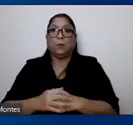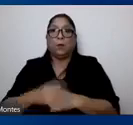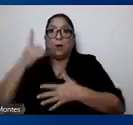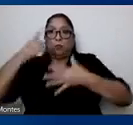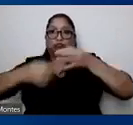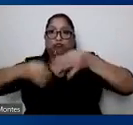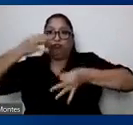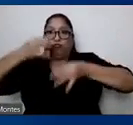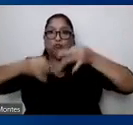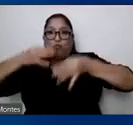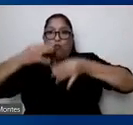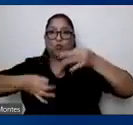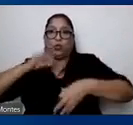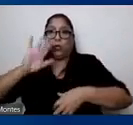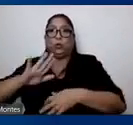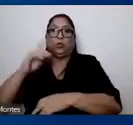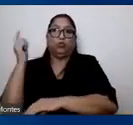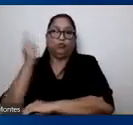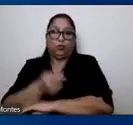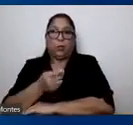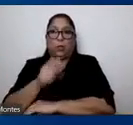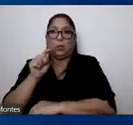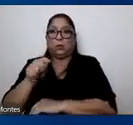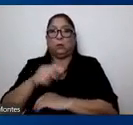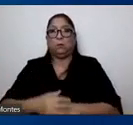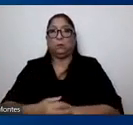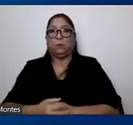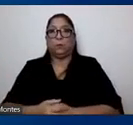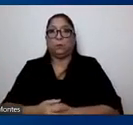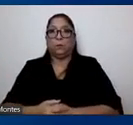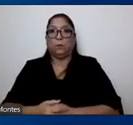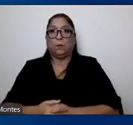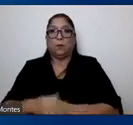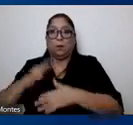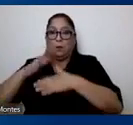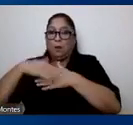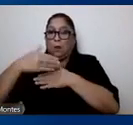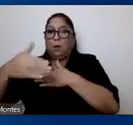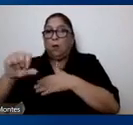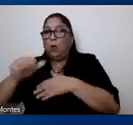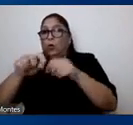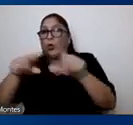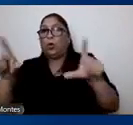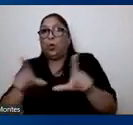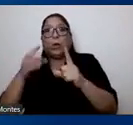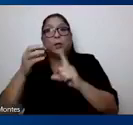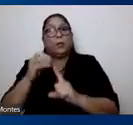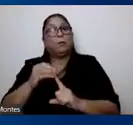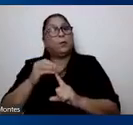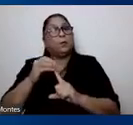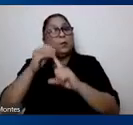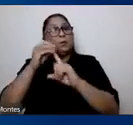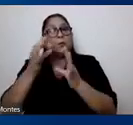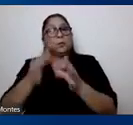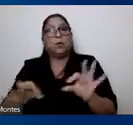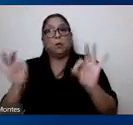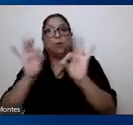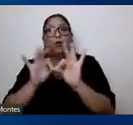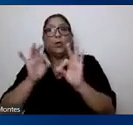juicio y a su sentencia. Otra sala también importante es el caso Tarata,